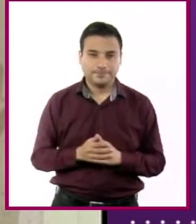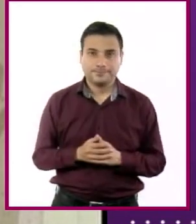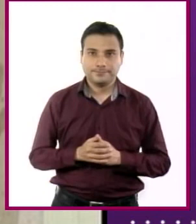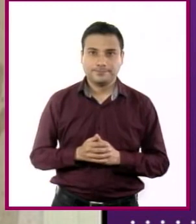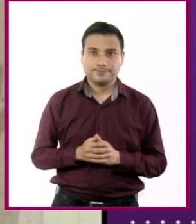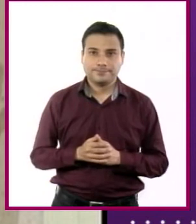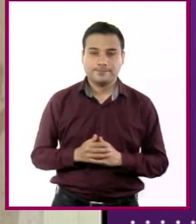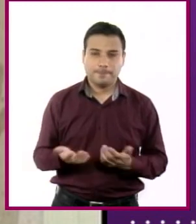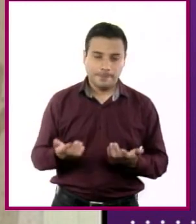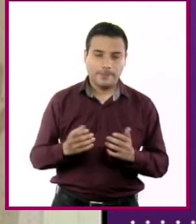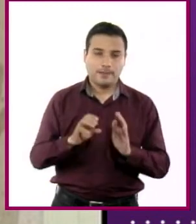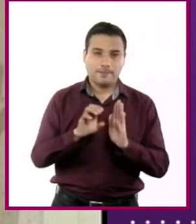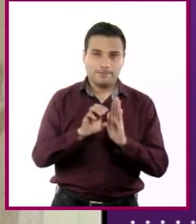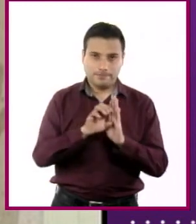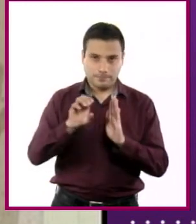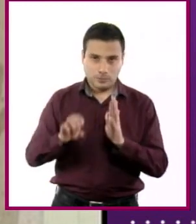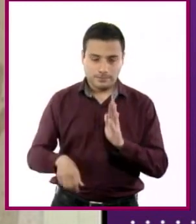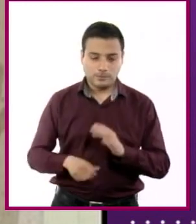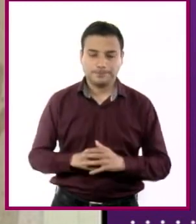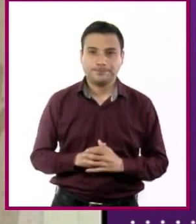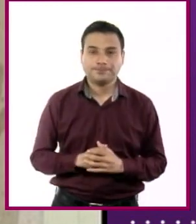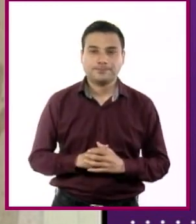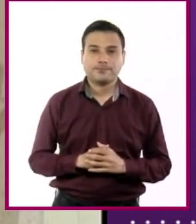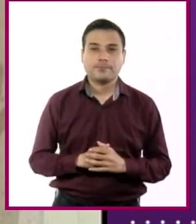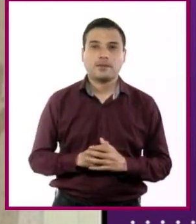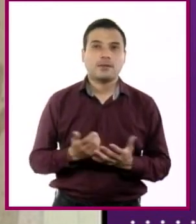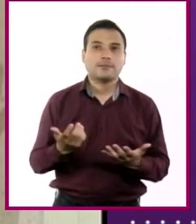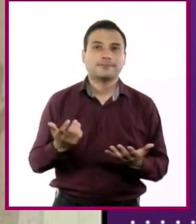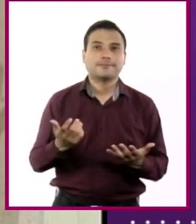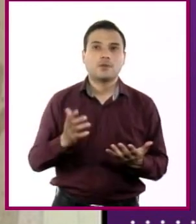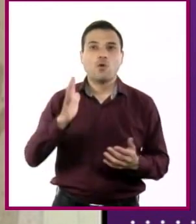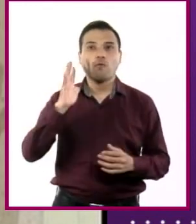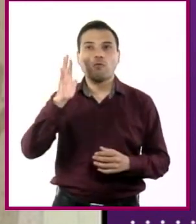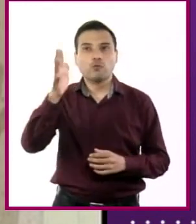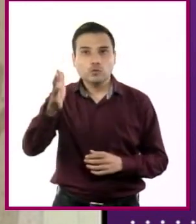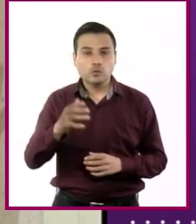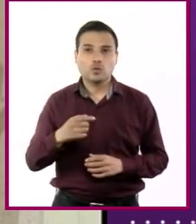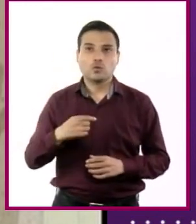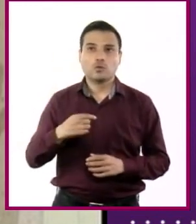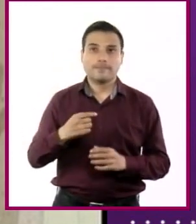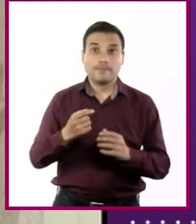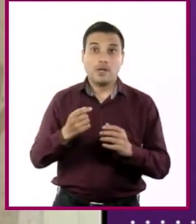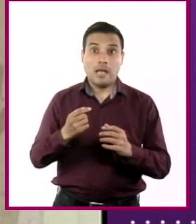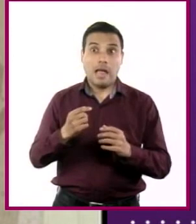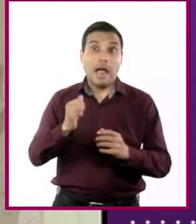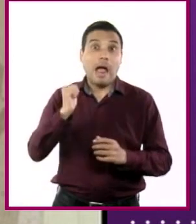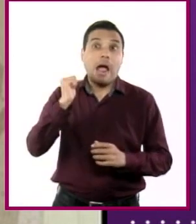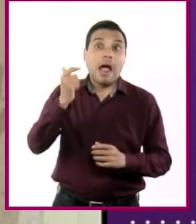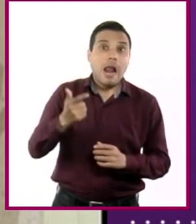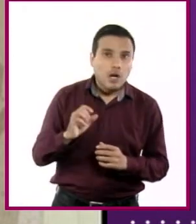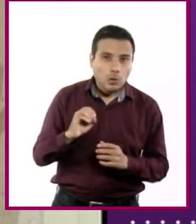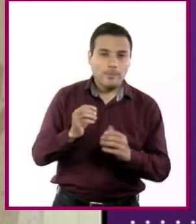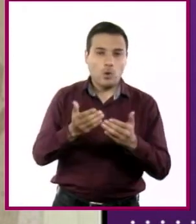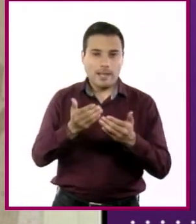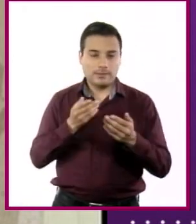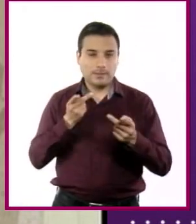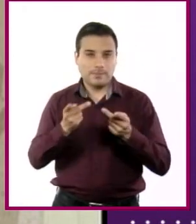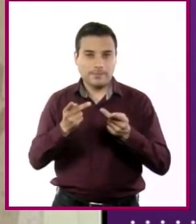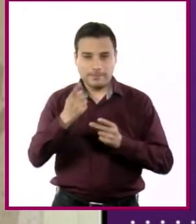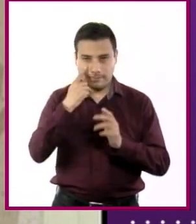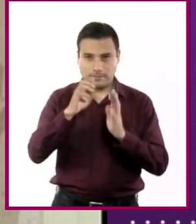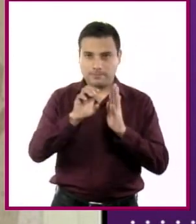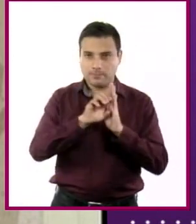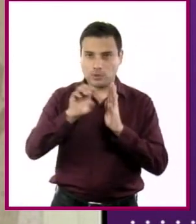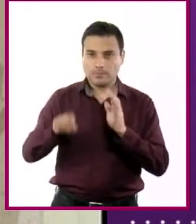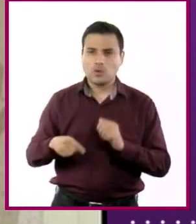es. Utilizamos be going to para hablar de todos aquellos planes futuros que ya teníamos en mente. Por ejemplo, yo